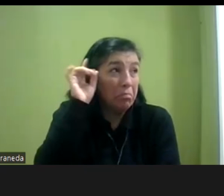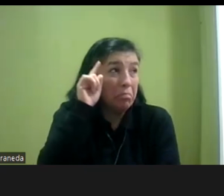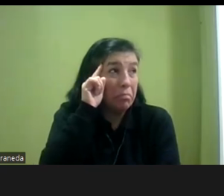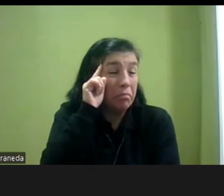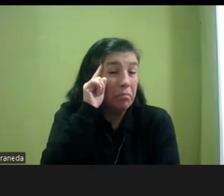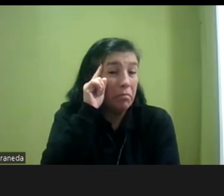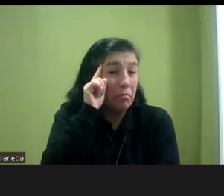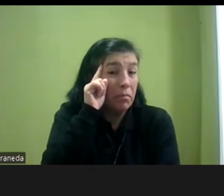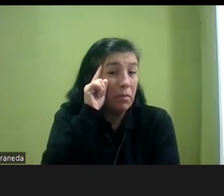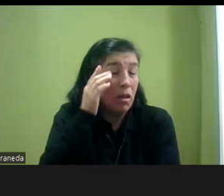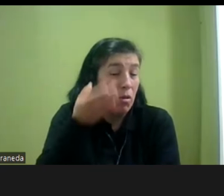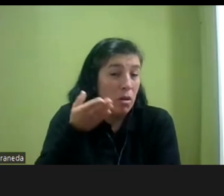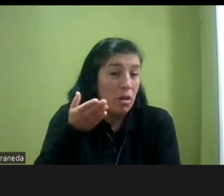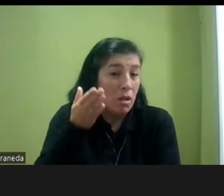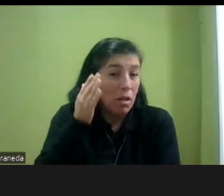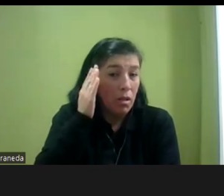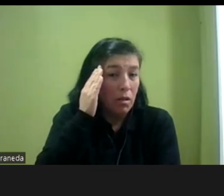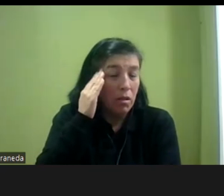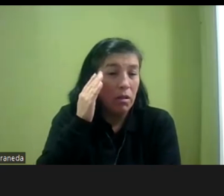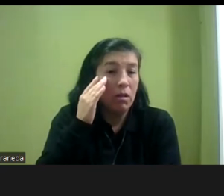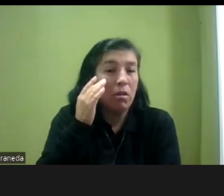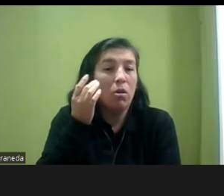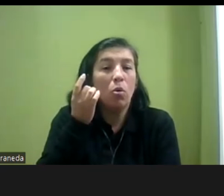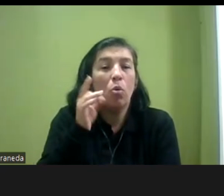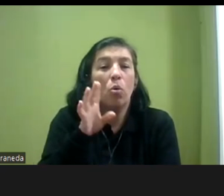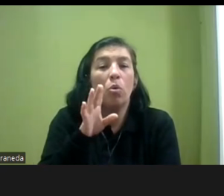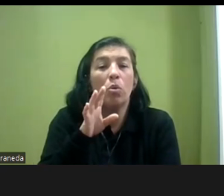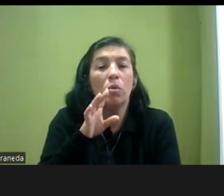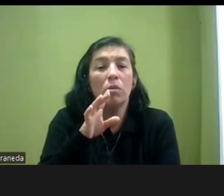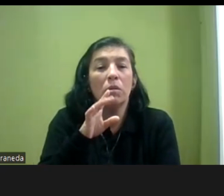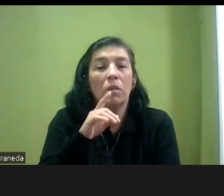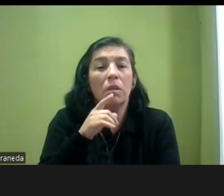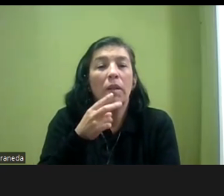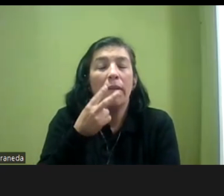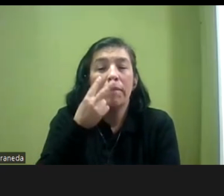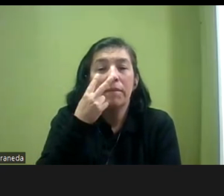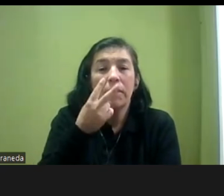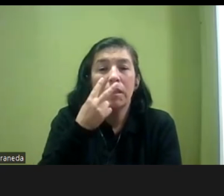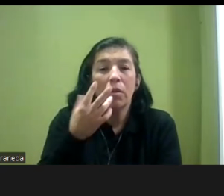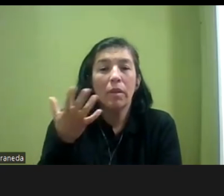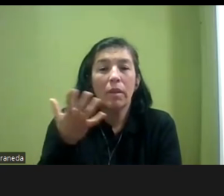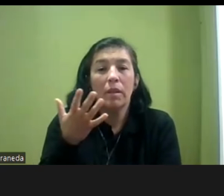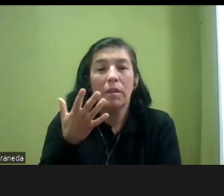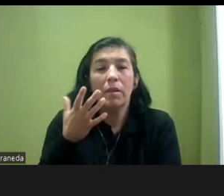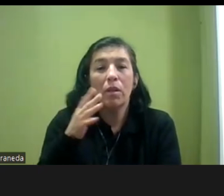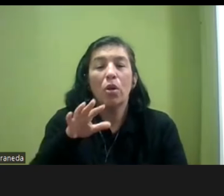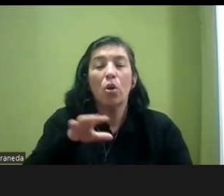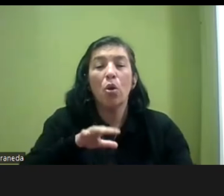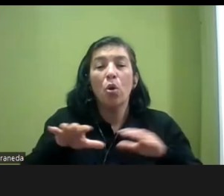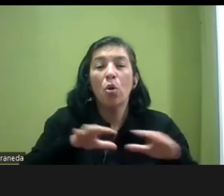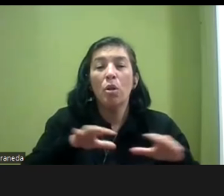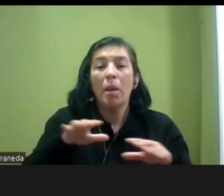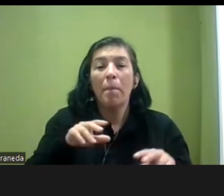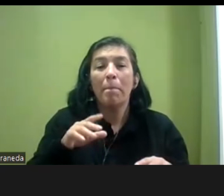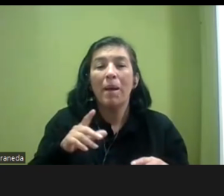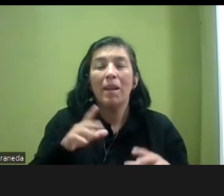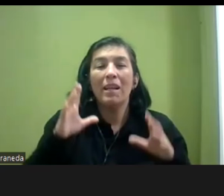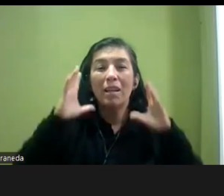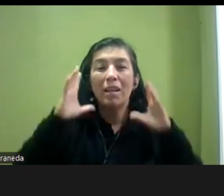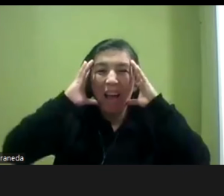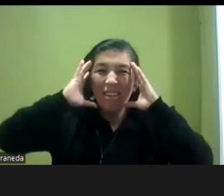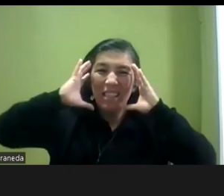de golpe, es el registro que sí se ha dado de elementos para deformar